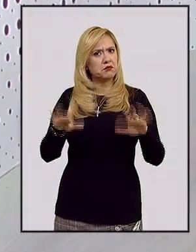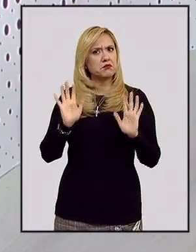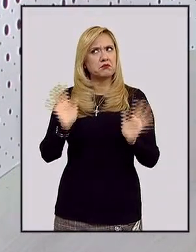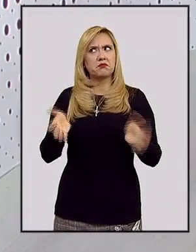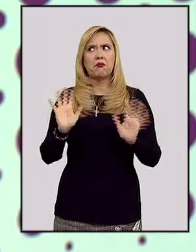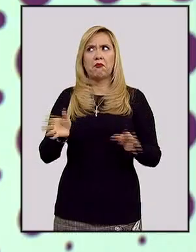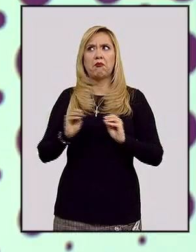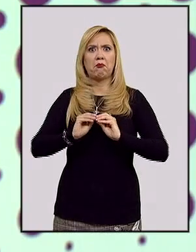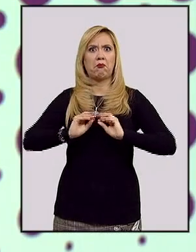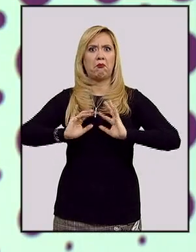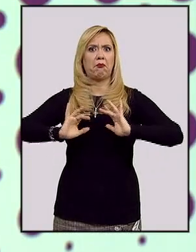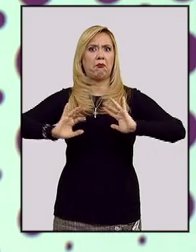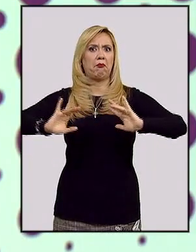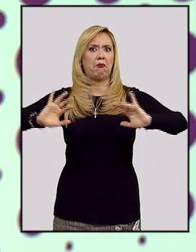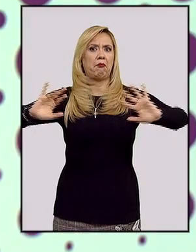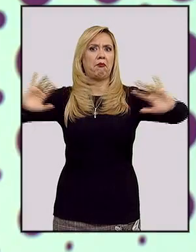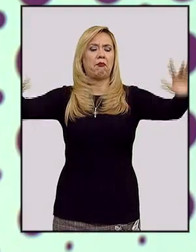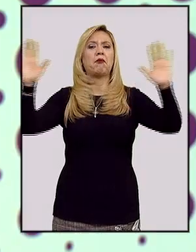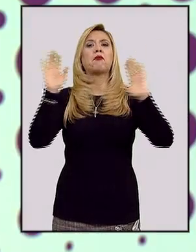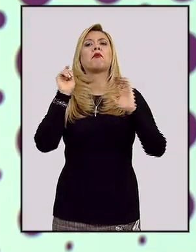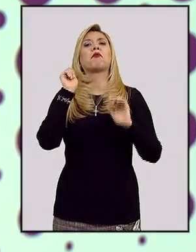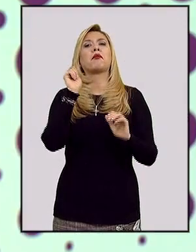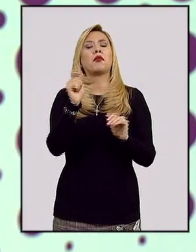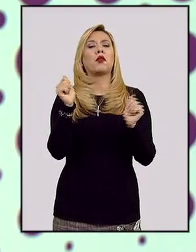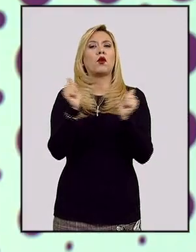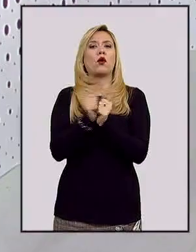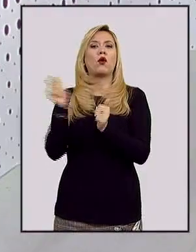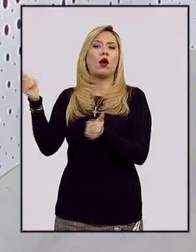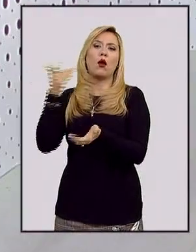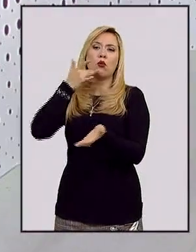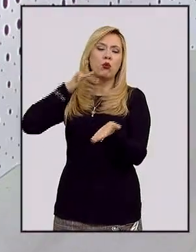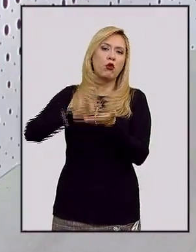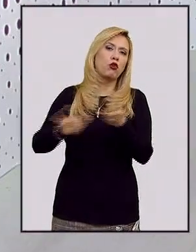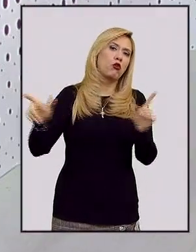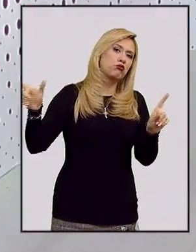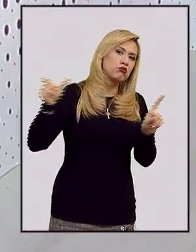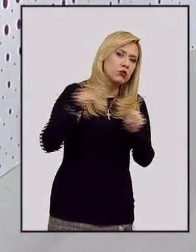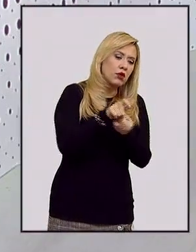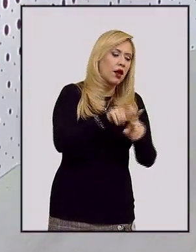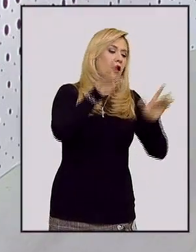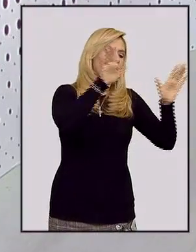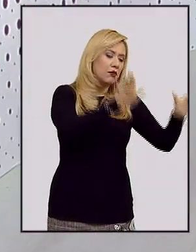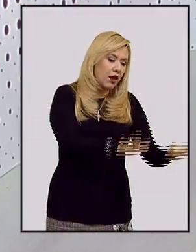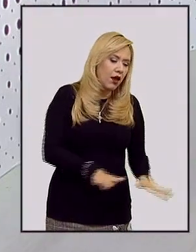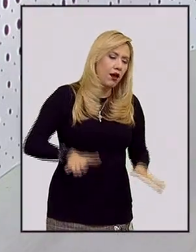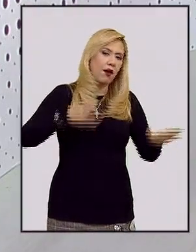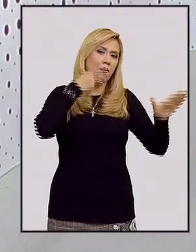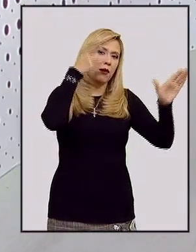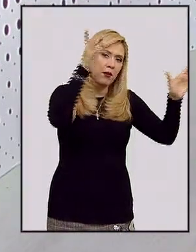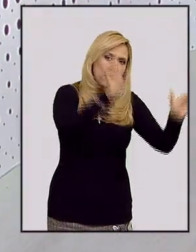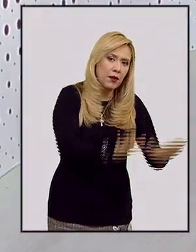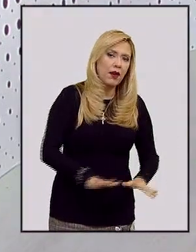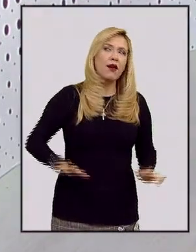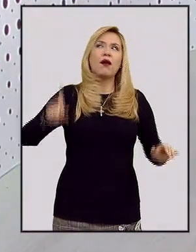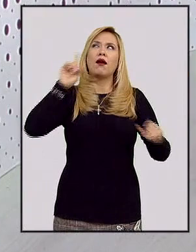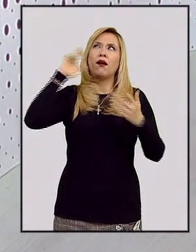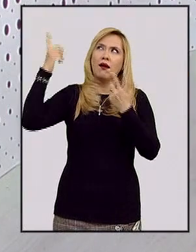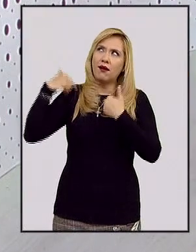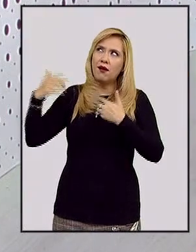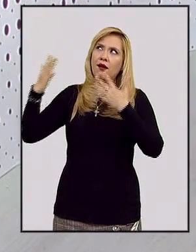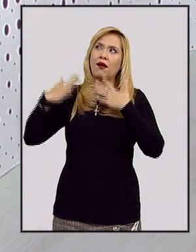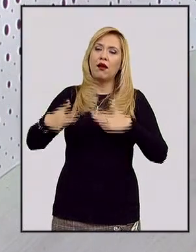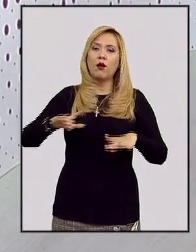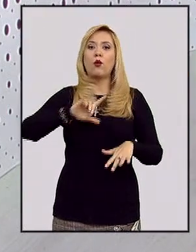muy arraigada el parto a través de dulas que acompañan a las mujeres durante todo su proceso de parto e